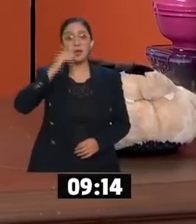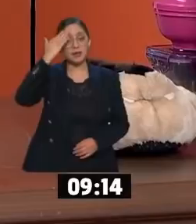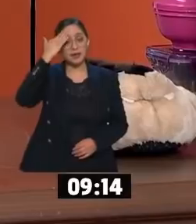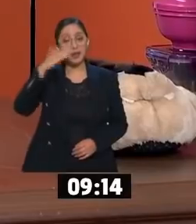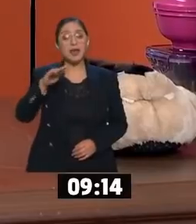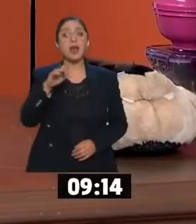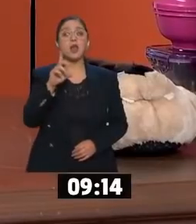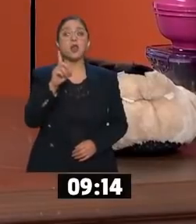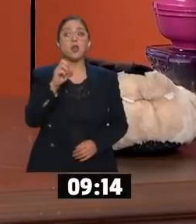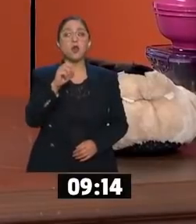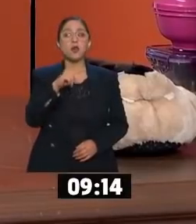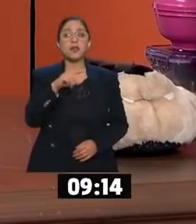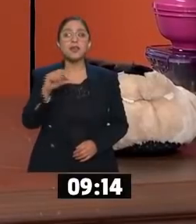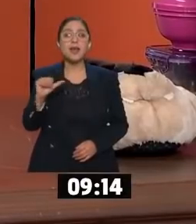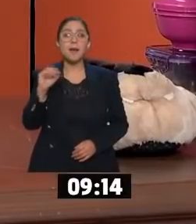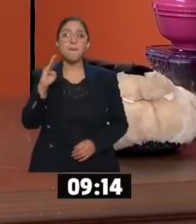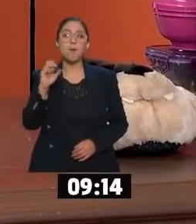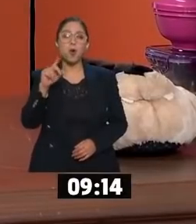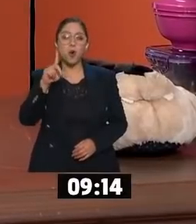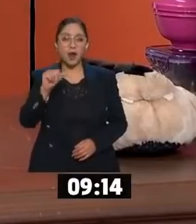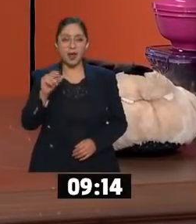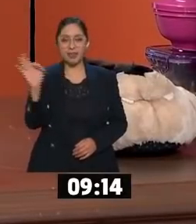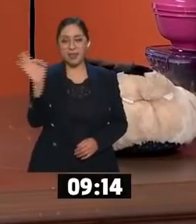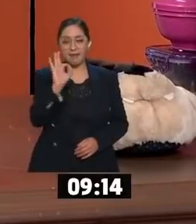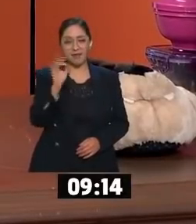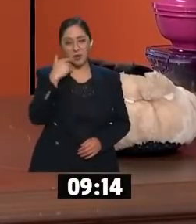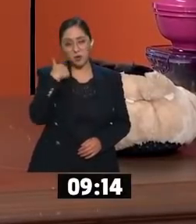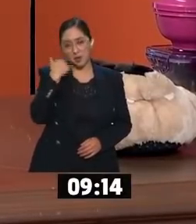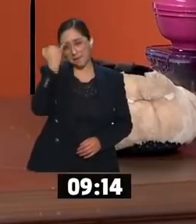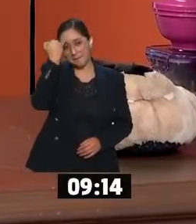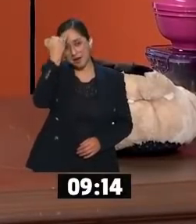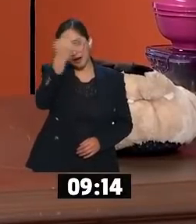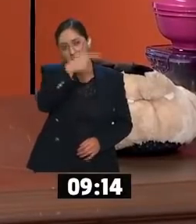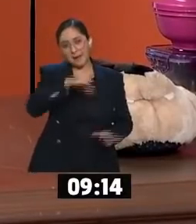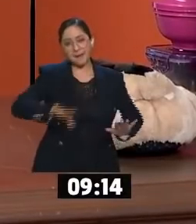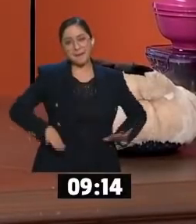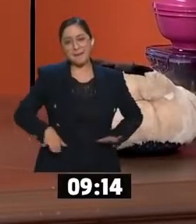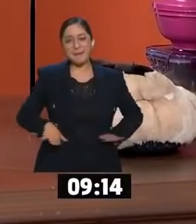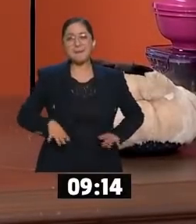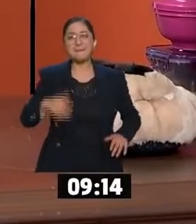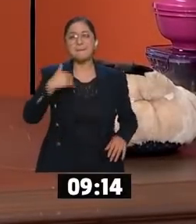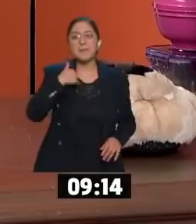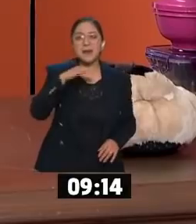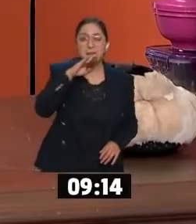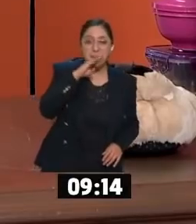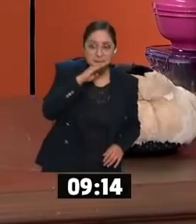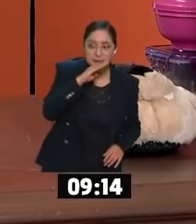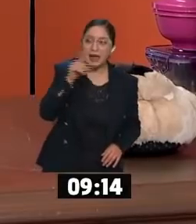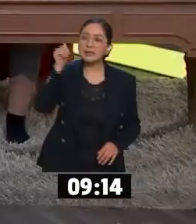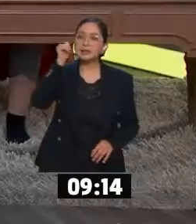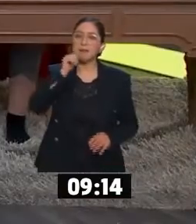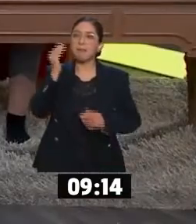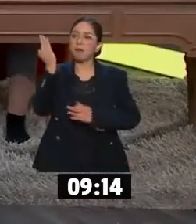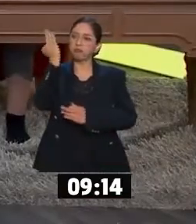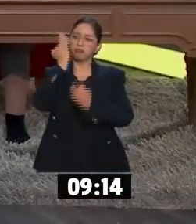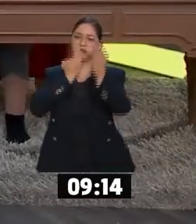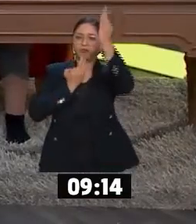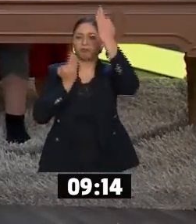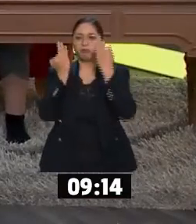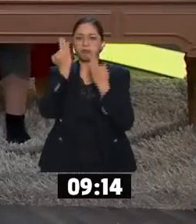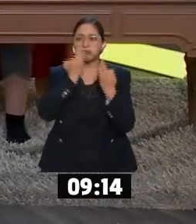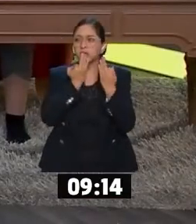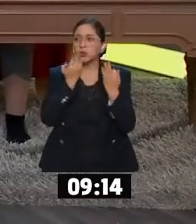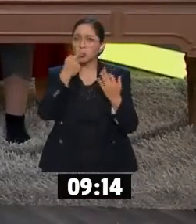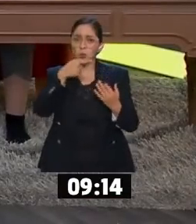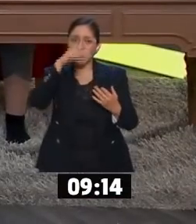Borola, yo me imagino a Doña Borola como mi mamá, con todo respeto, ¿verdad? Que iba además de pipa y guante, dijo, no, como que se